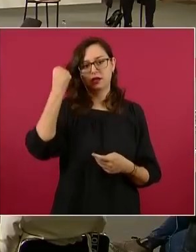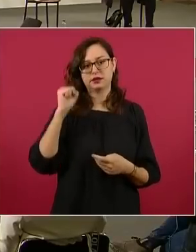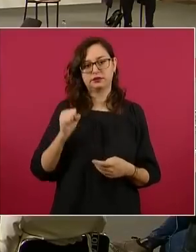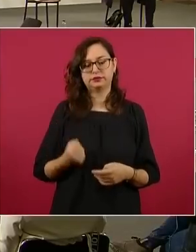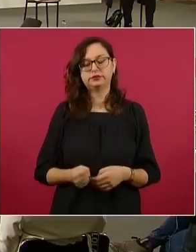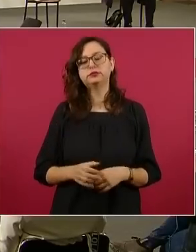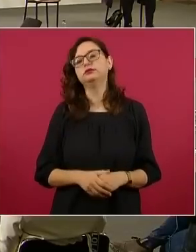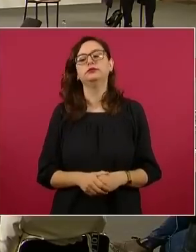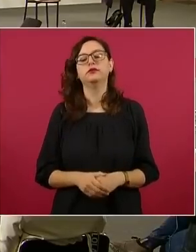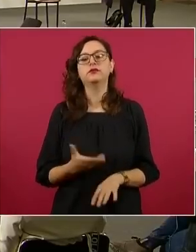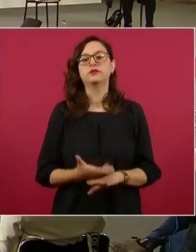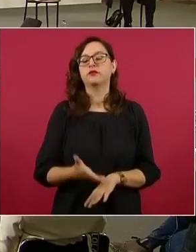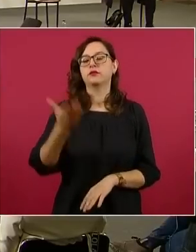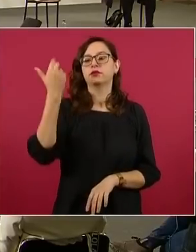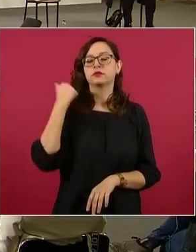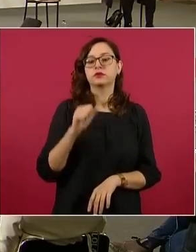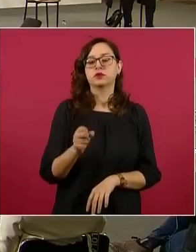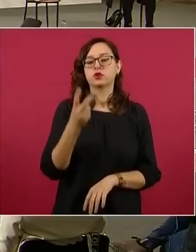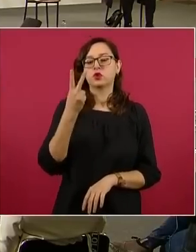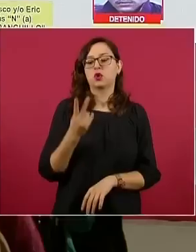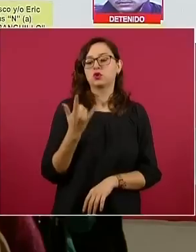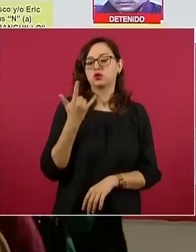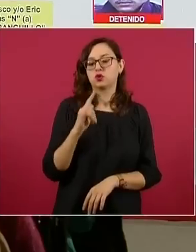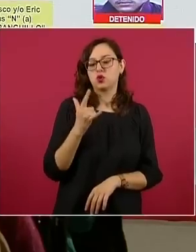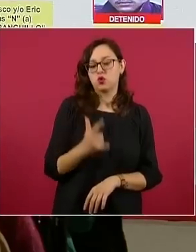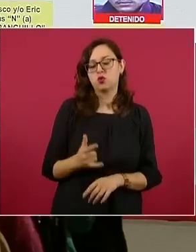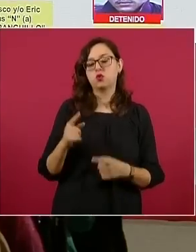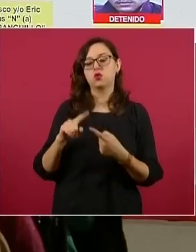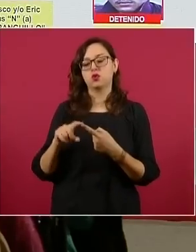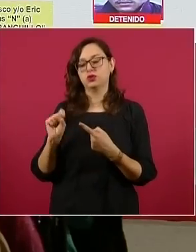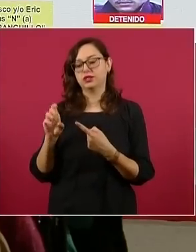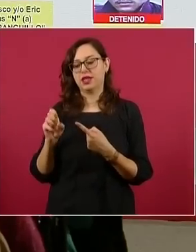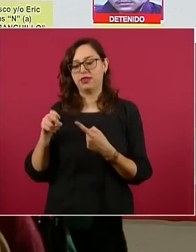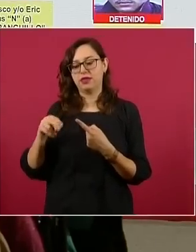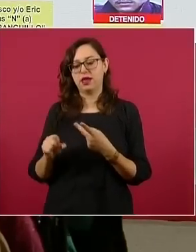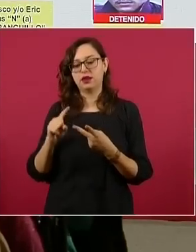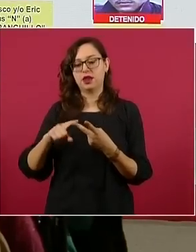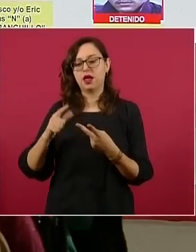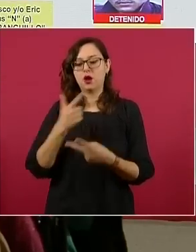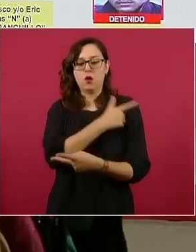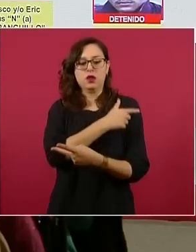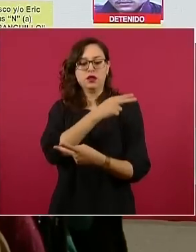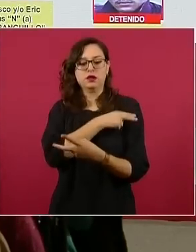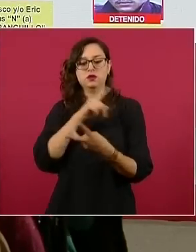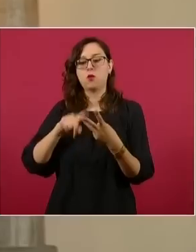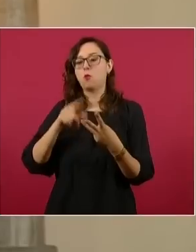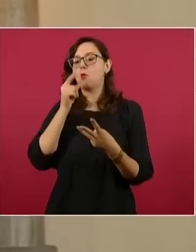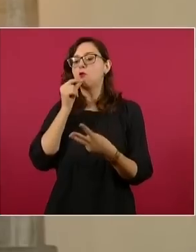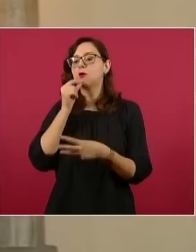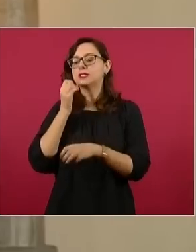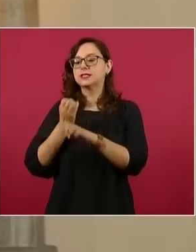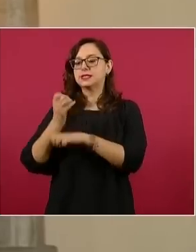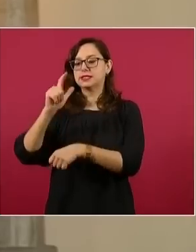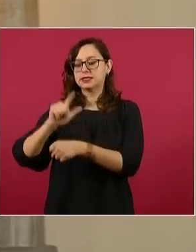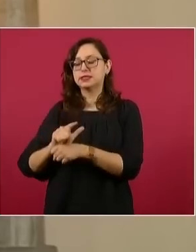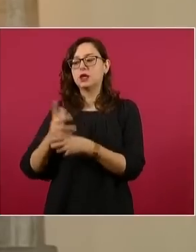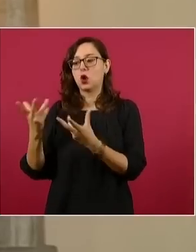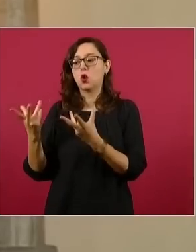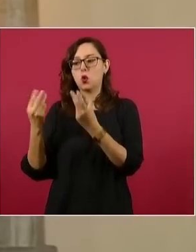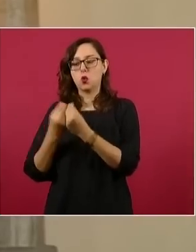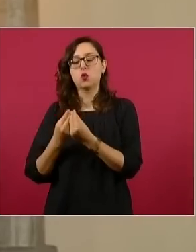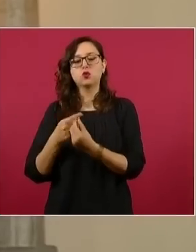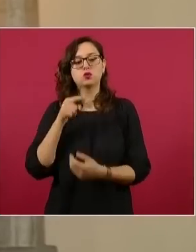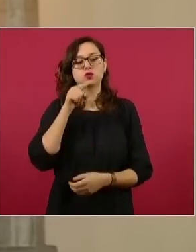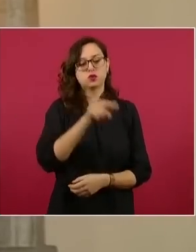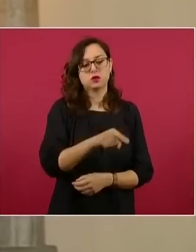el 2 de julio elementos de sedena guardia nacional y la policía estatal lograron la detención de francisco y